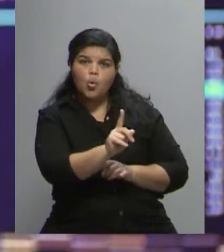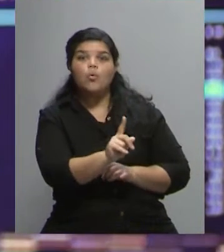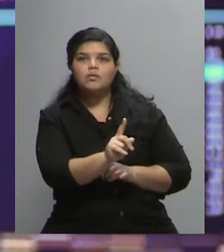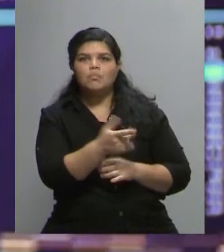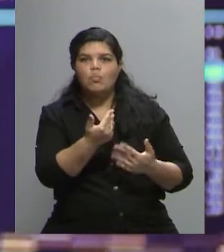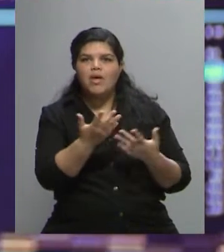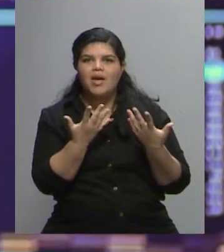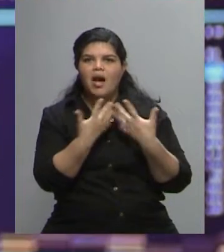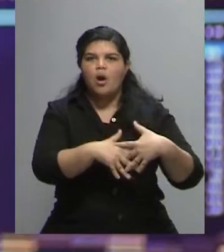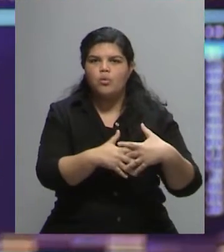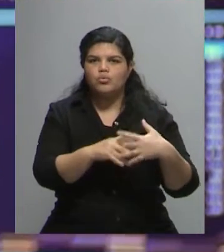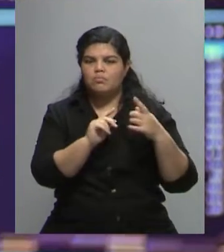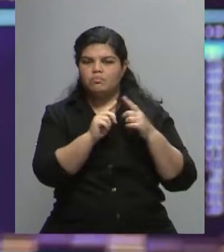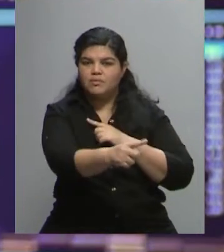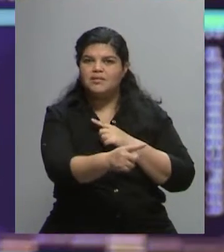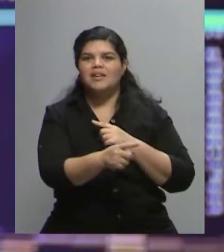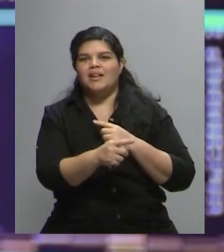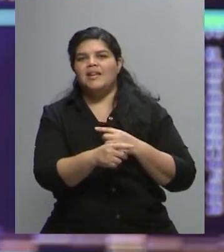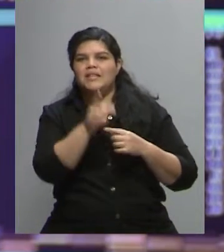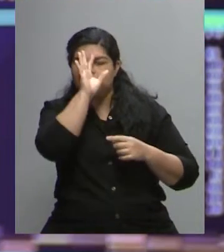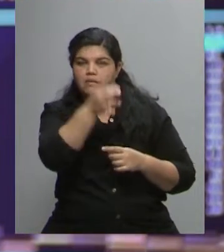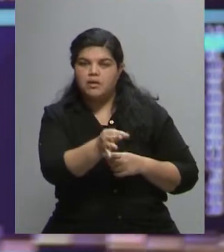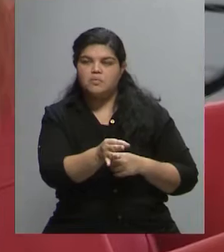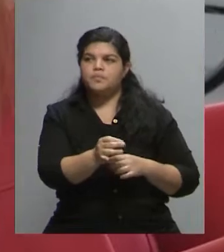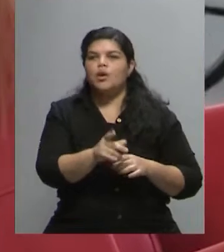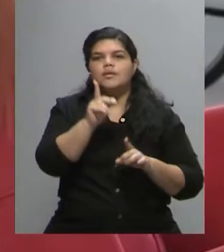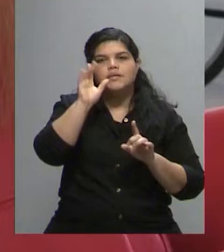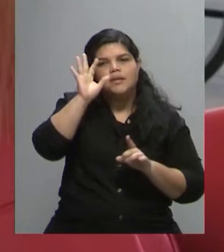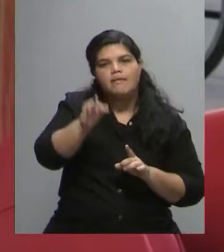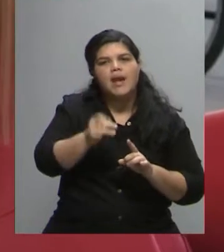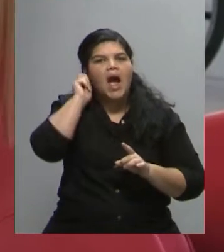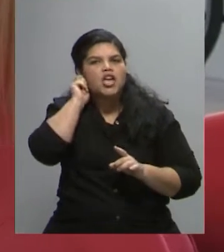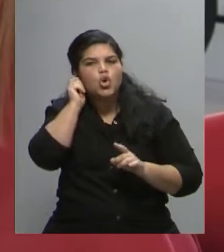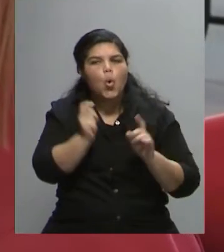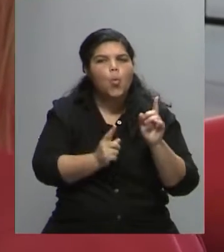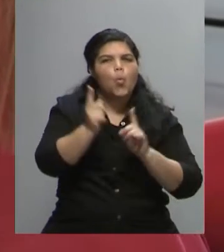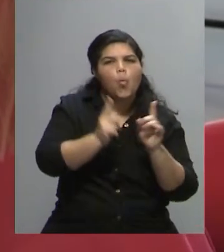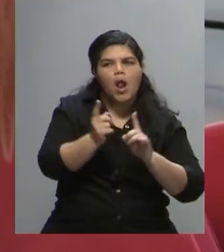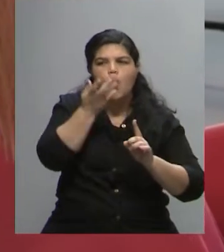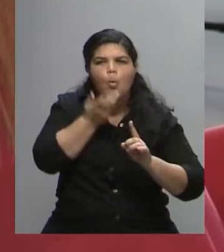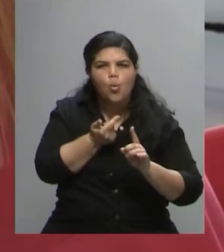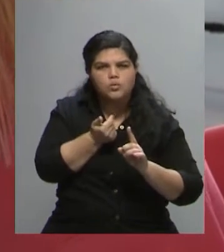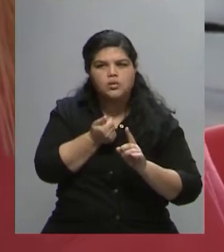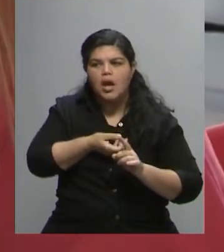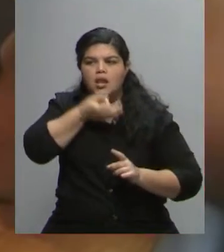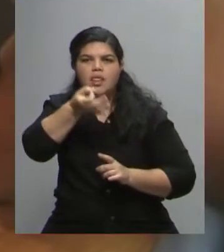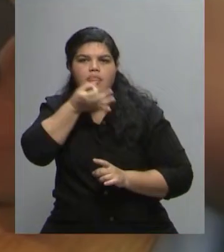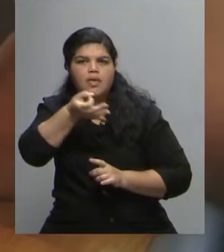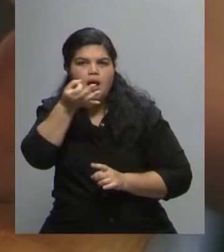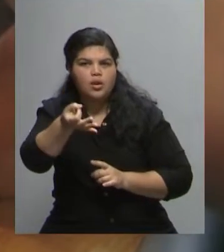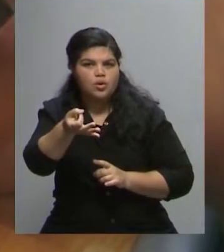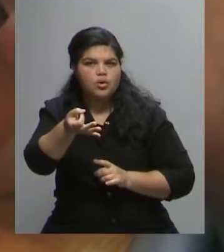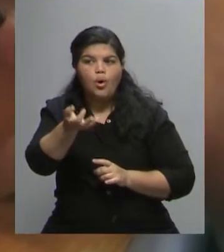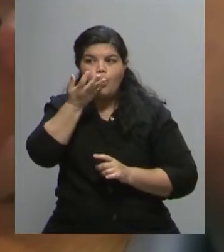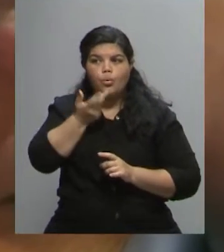otro, o si cierto producto tiene un impacto sobre gente más joven, más vieja, más culta, etcétera, etcétera. Entonces, todo eso no deja de ser parte